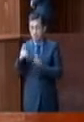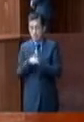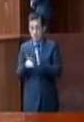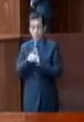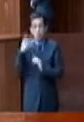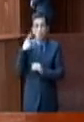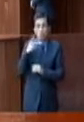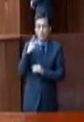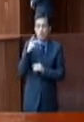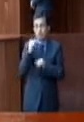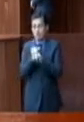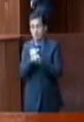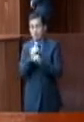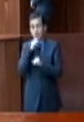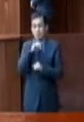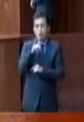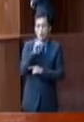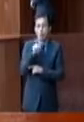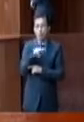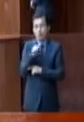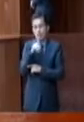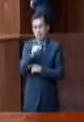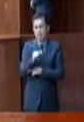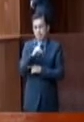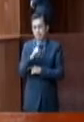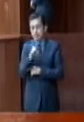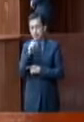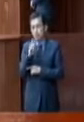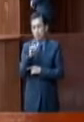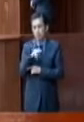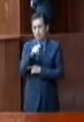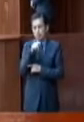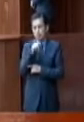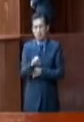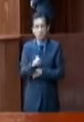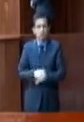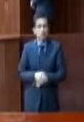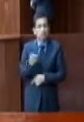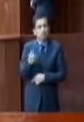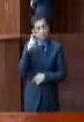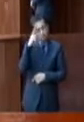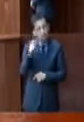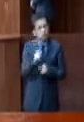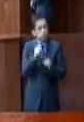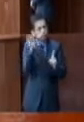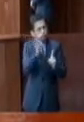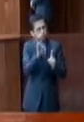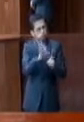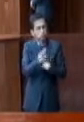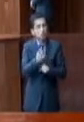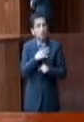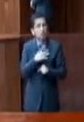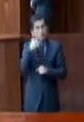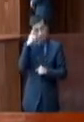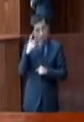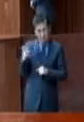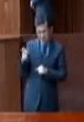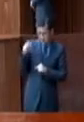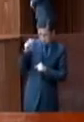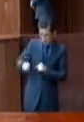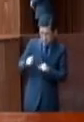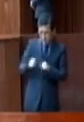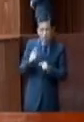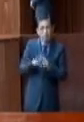oriente por cuanto hasta la versión 2 del promocional se estima que únicamente es calumniosa por cuanto usa de nueva cuenta la portada falsa de reforma